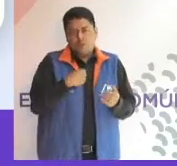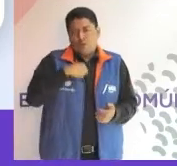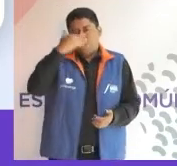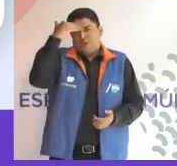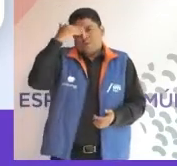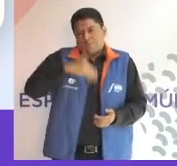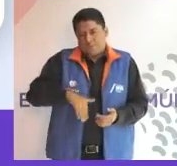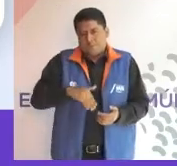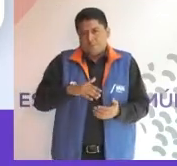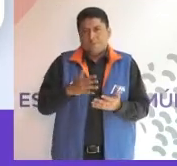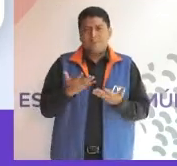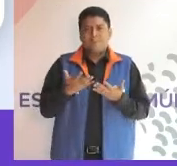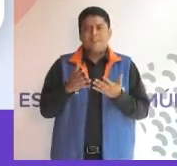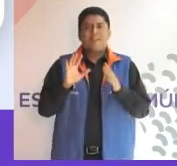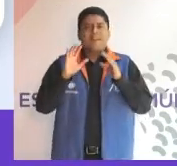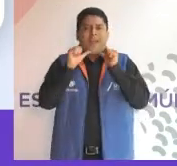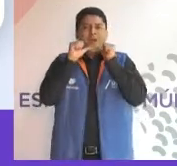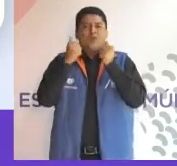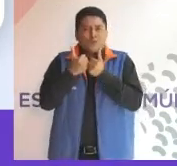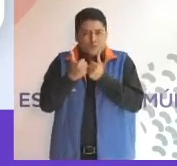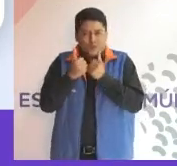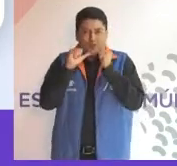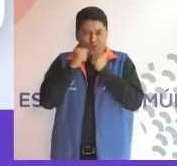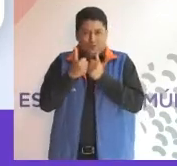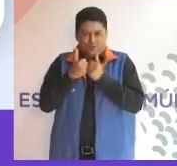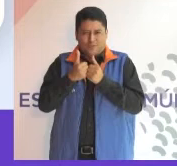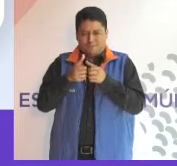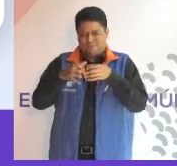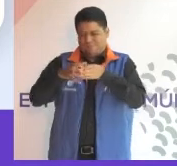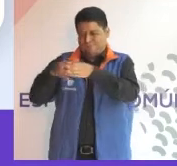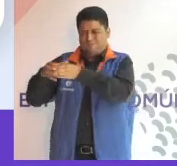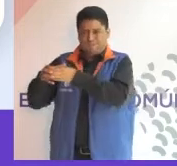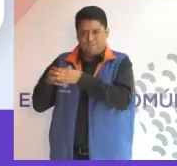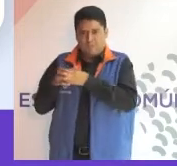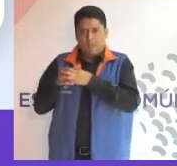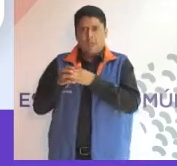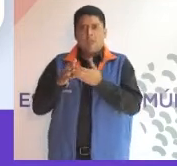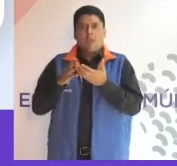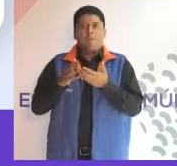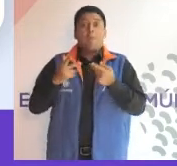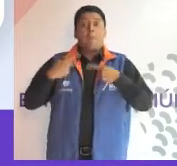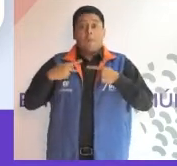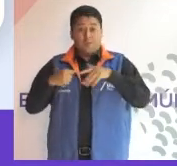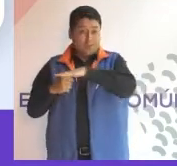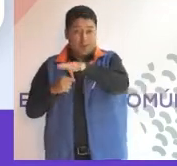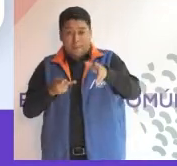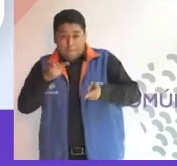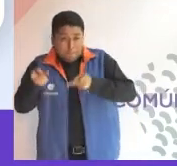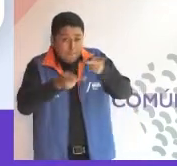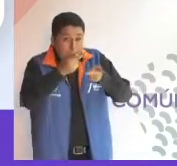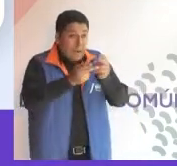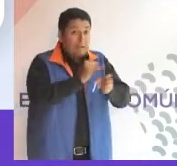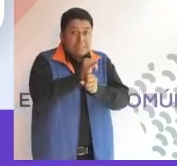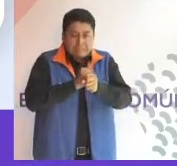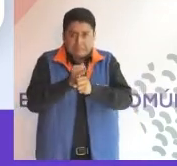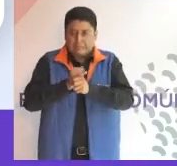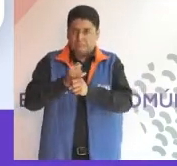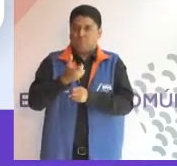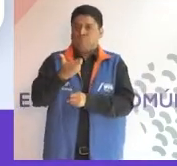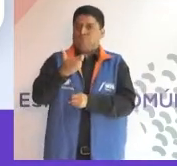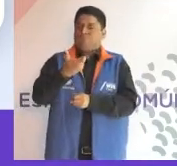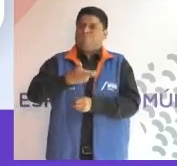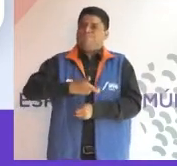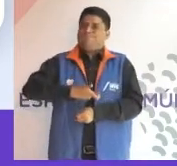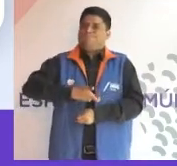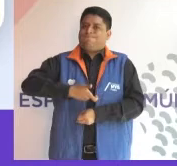lanzarte a hacer una encuesta metropolitana, una encuesta en tu comunidad, etcétera, porque a veces son temas costosos. A nosotros lo que también